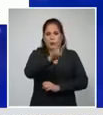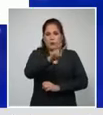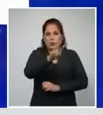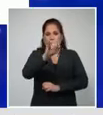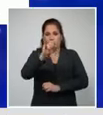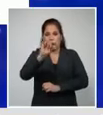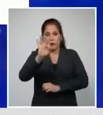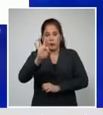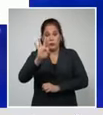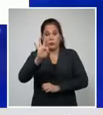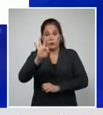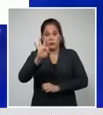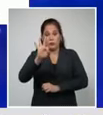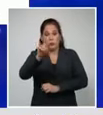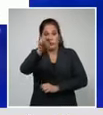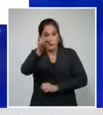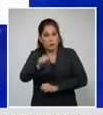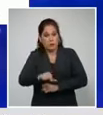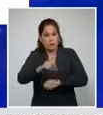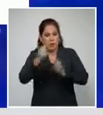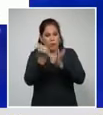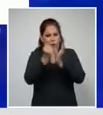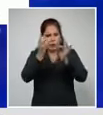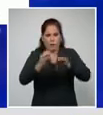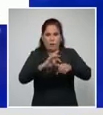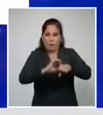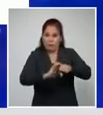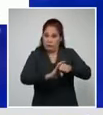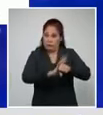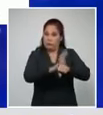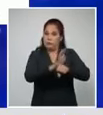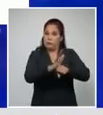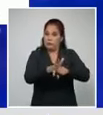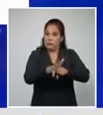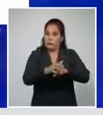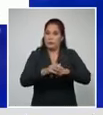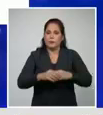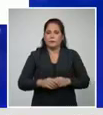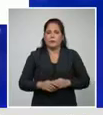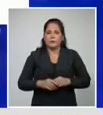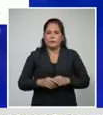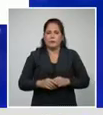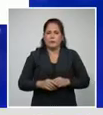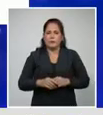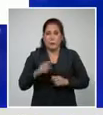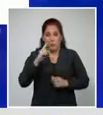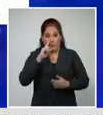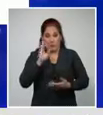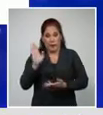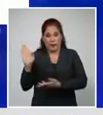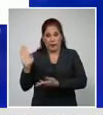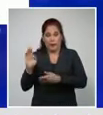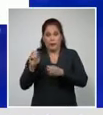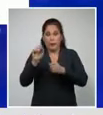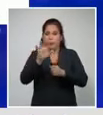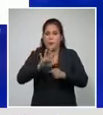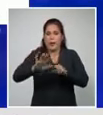3.268 casos confirmados, y solamente para ilustrar, como ya lo hicimos